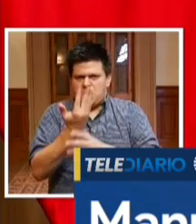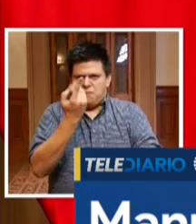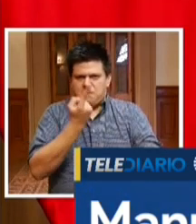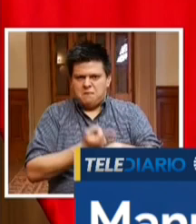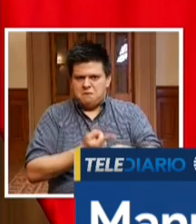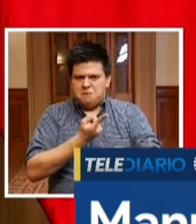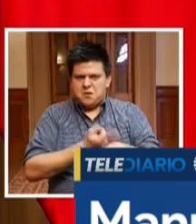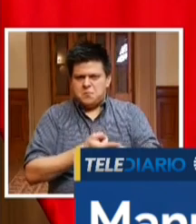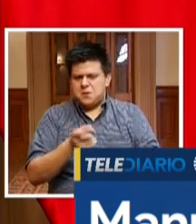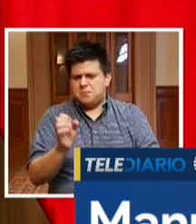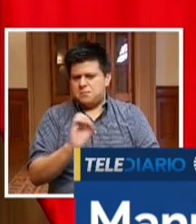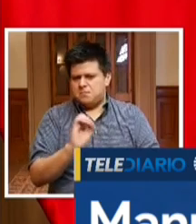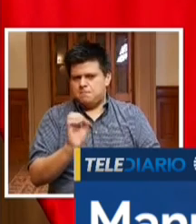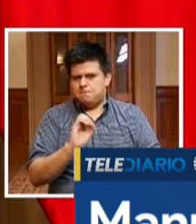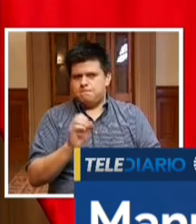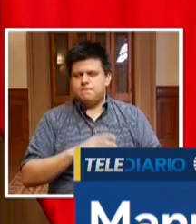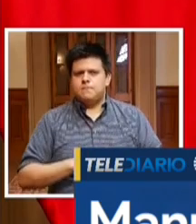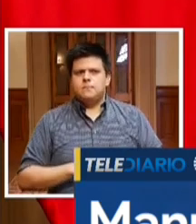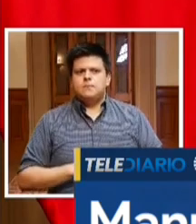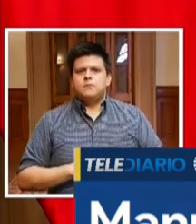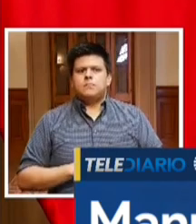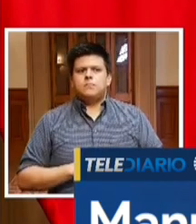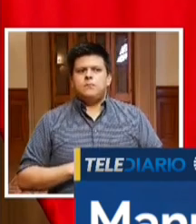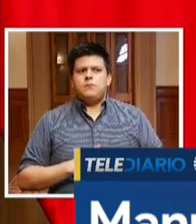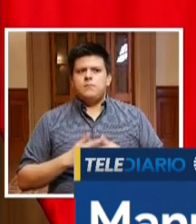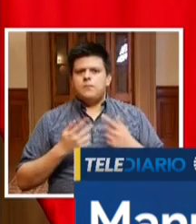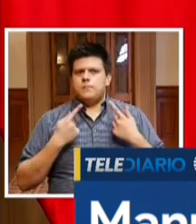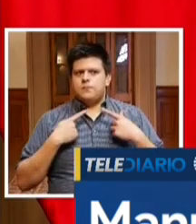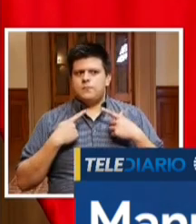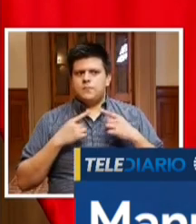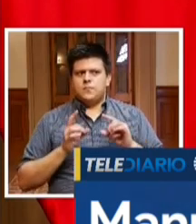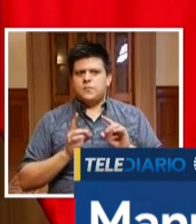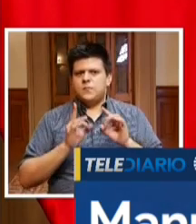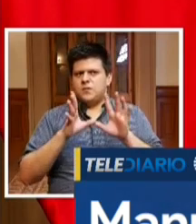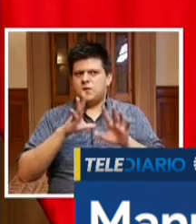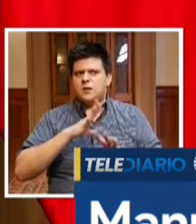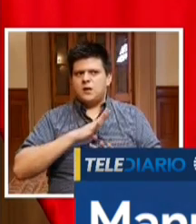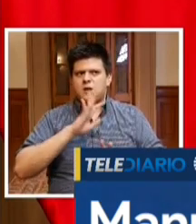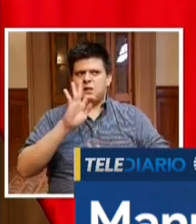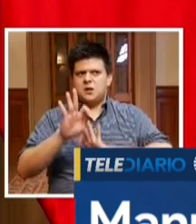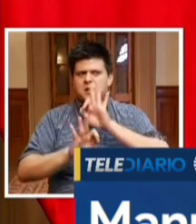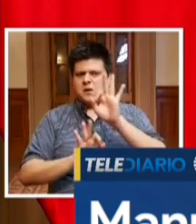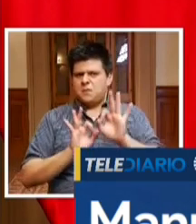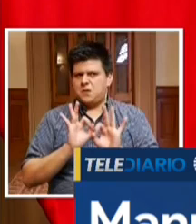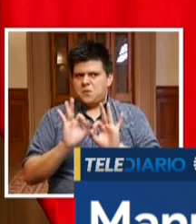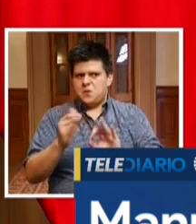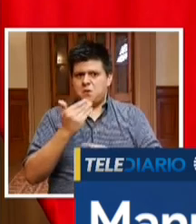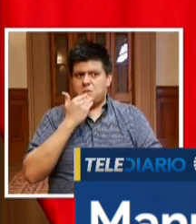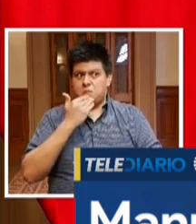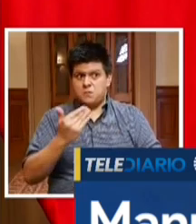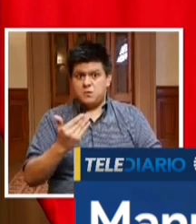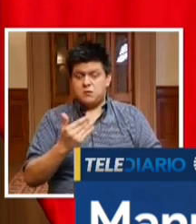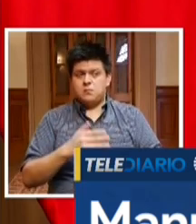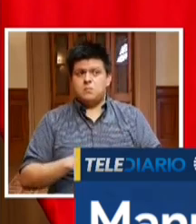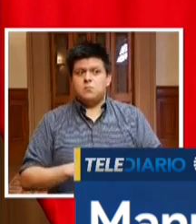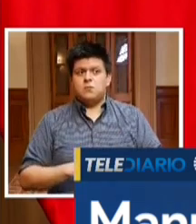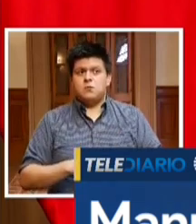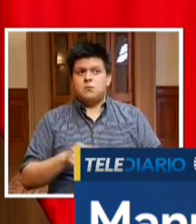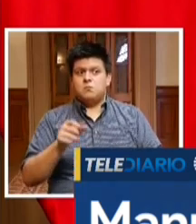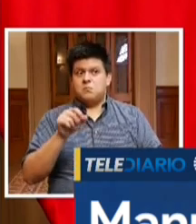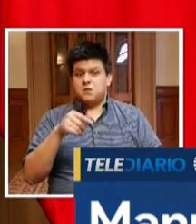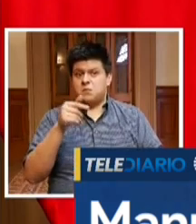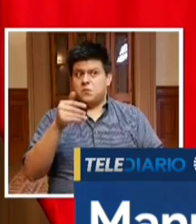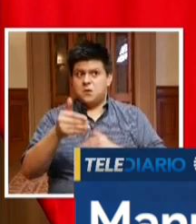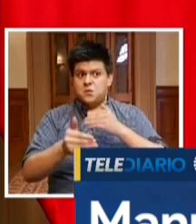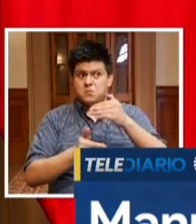estado. Los pacientes que reciben el tratamiento adecuado evolucionan